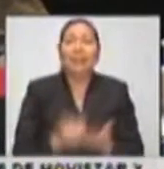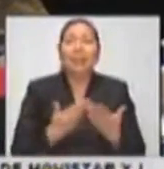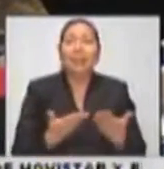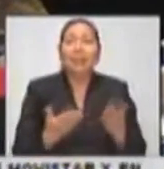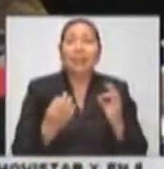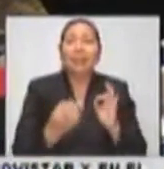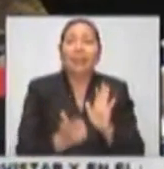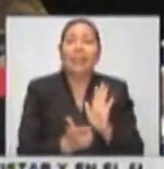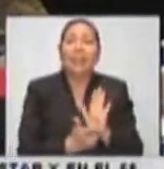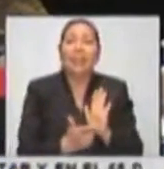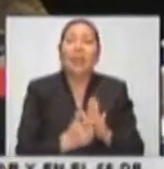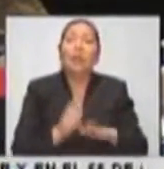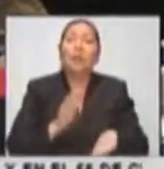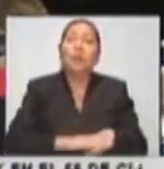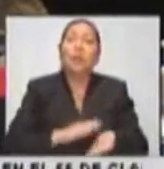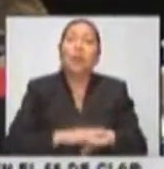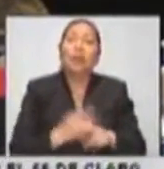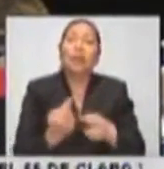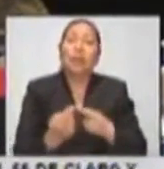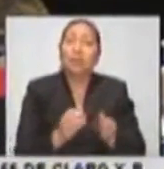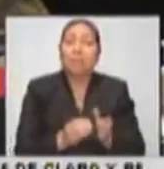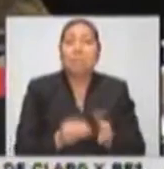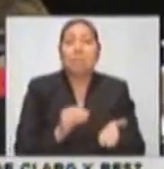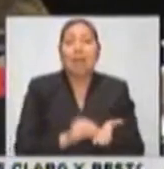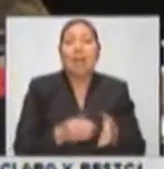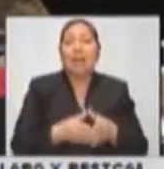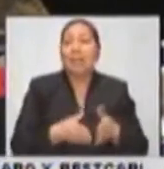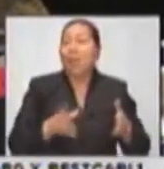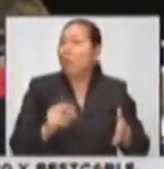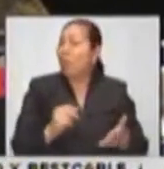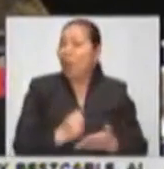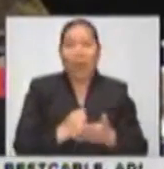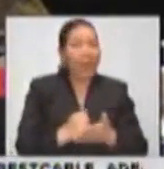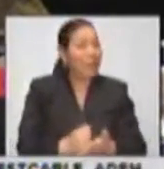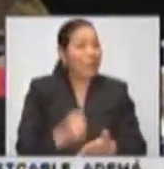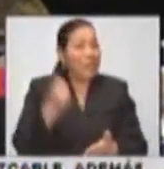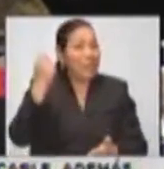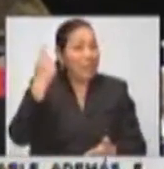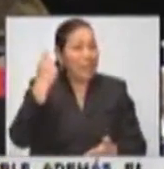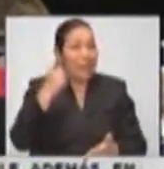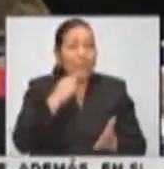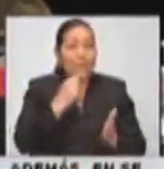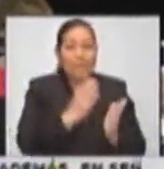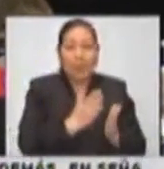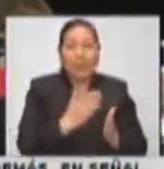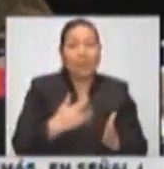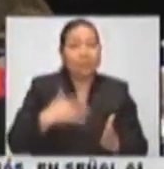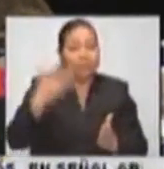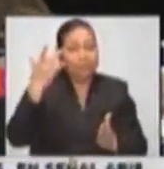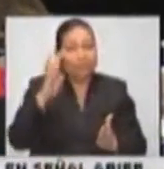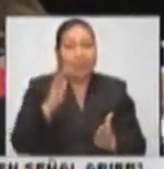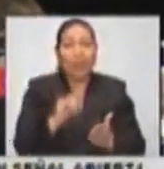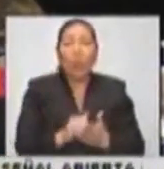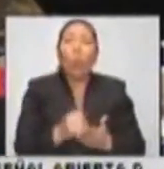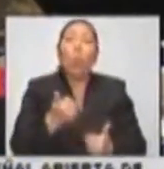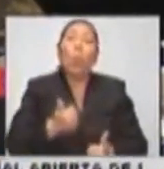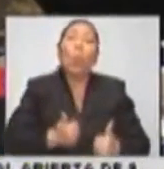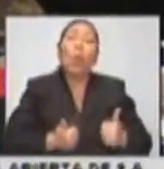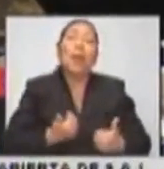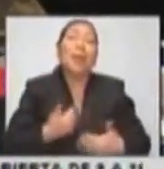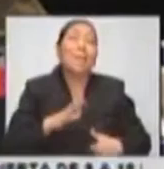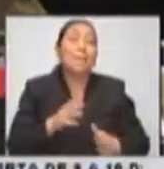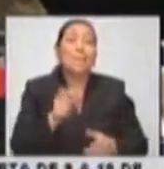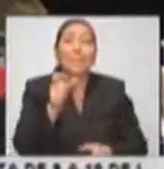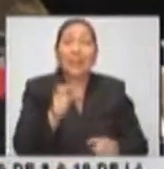instrumentos legales y sobre regulación enorme que no ayuda a que se entienda. Creo que en la medida que seamos capaces de que cualquier persona en nuestro